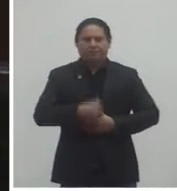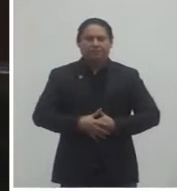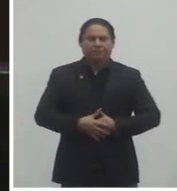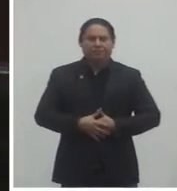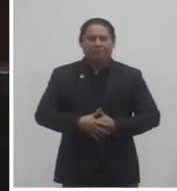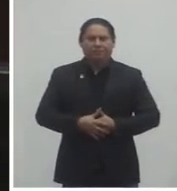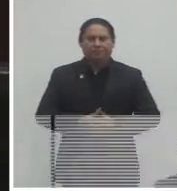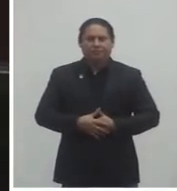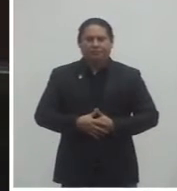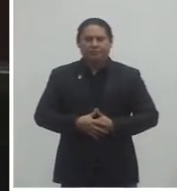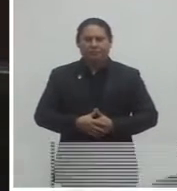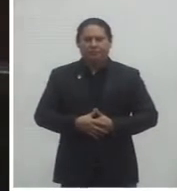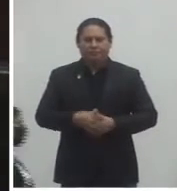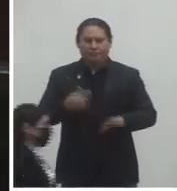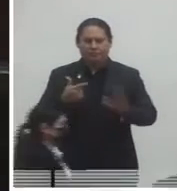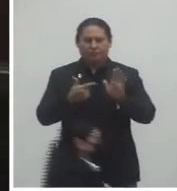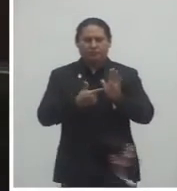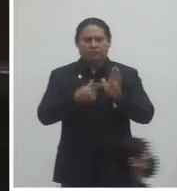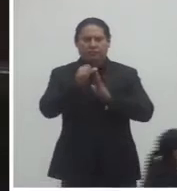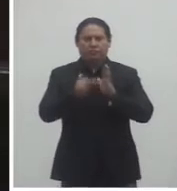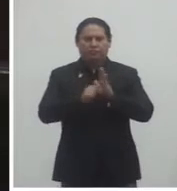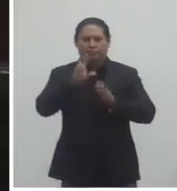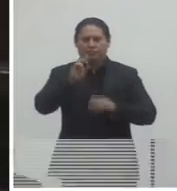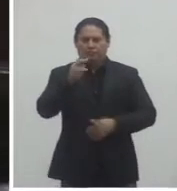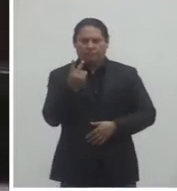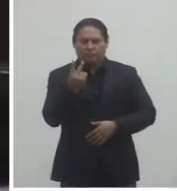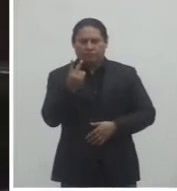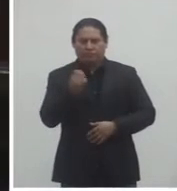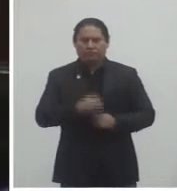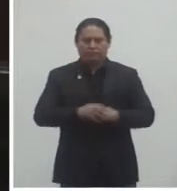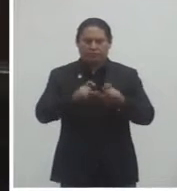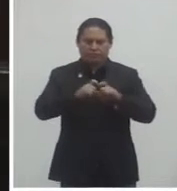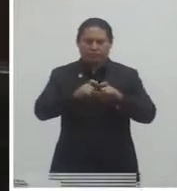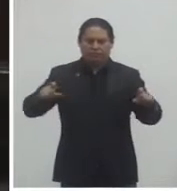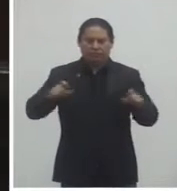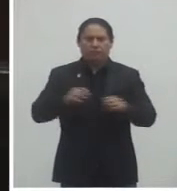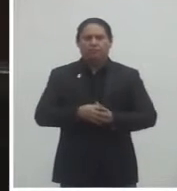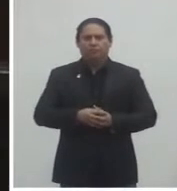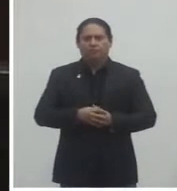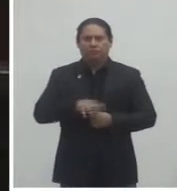2019-2024. Y con fundamento en los artículos 32, fracción